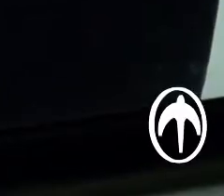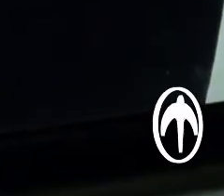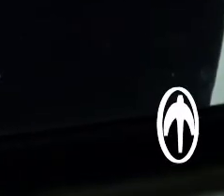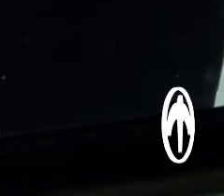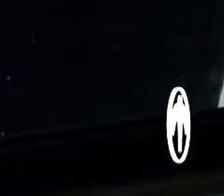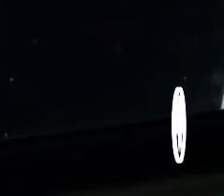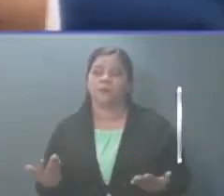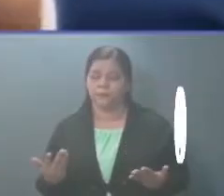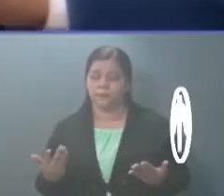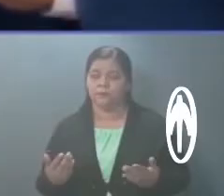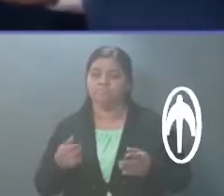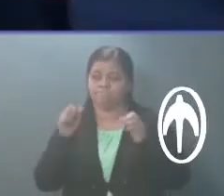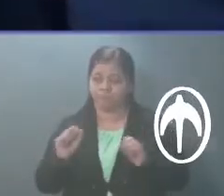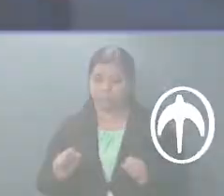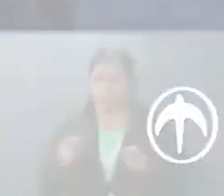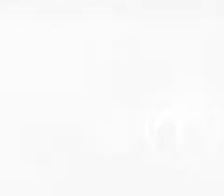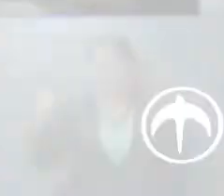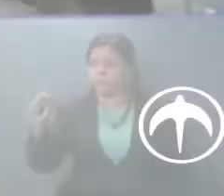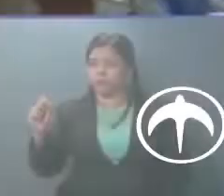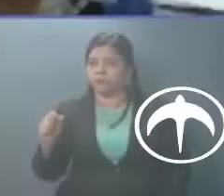Presupuesto General de la Nación 2021.